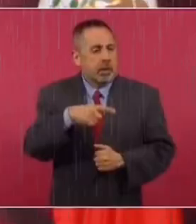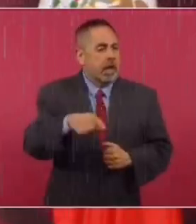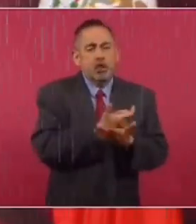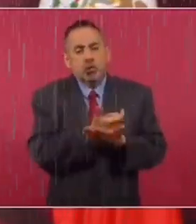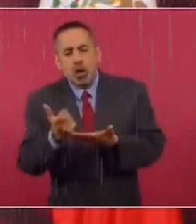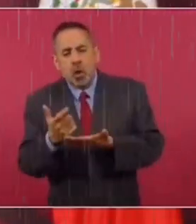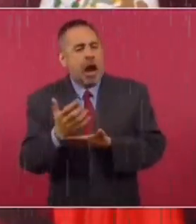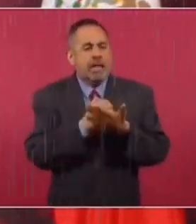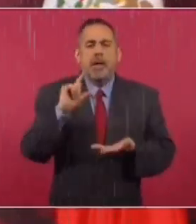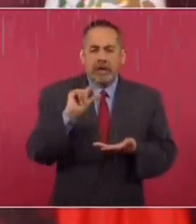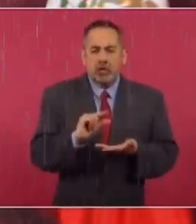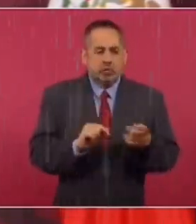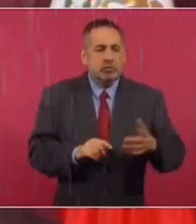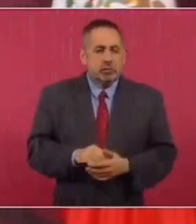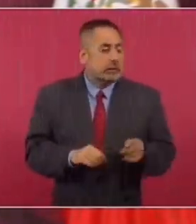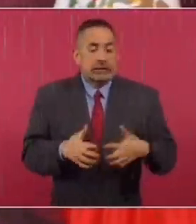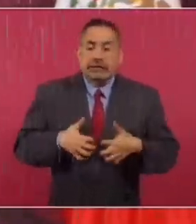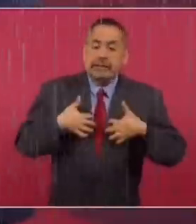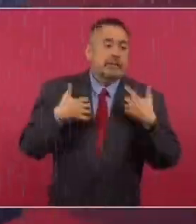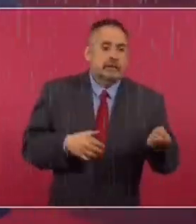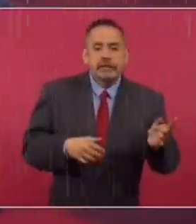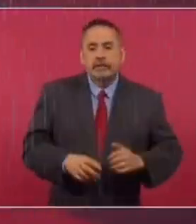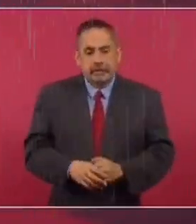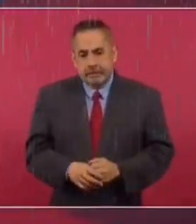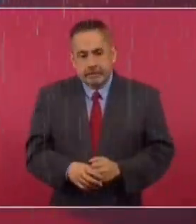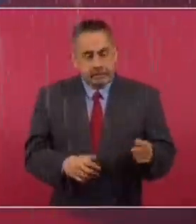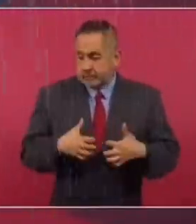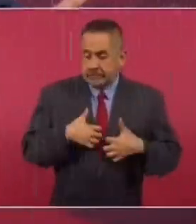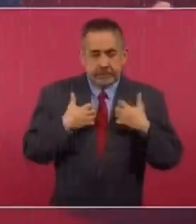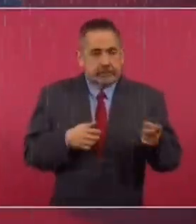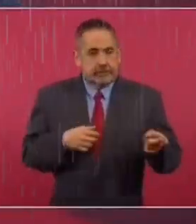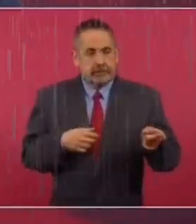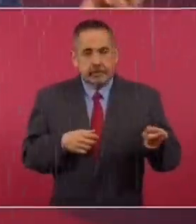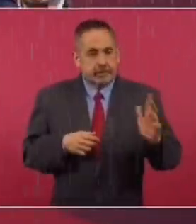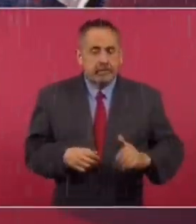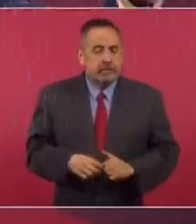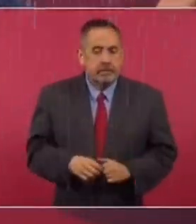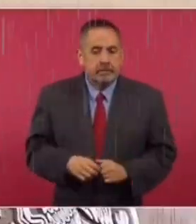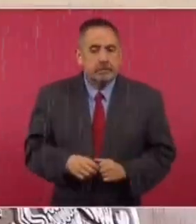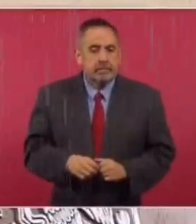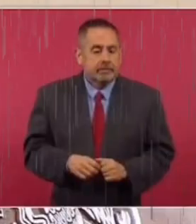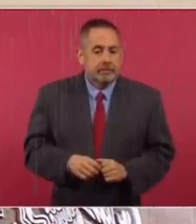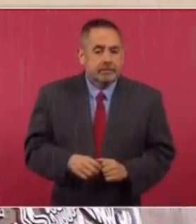reduzcan el sueldo, y eso los lleva a